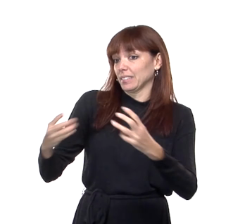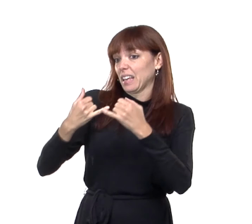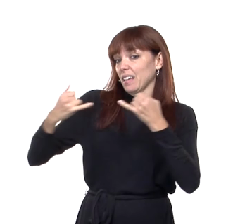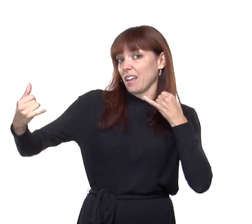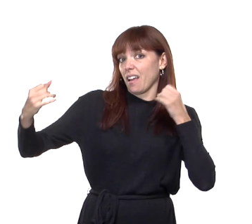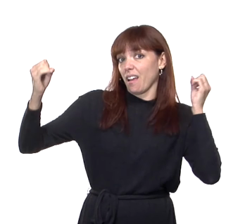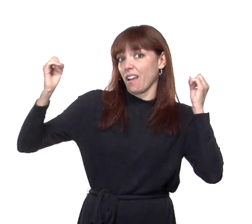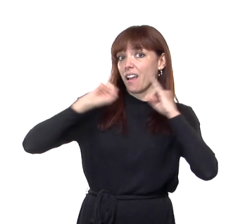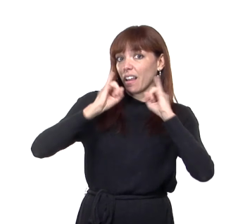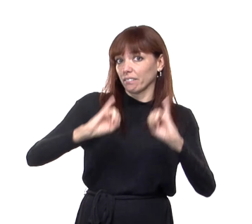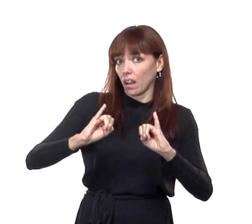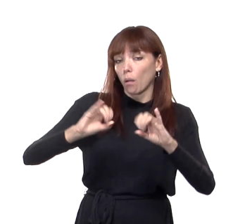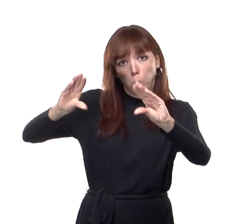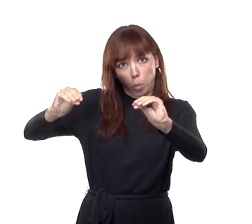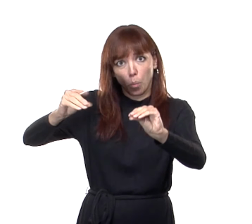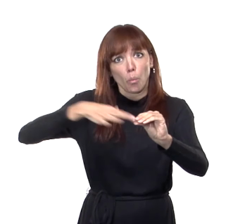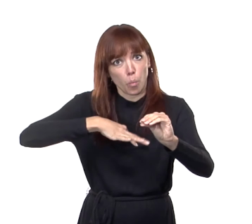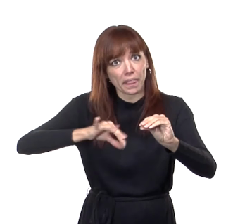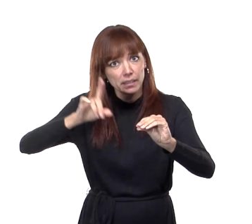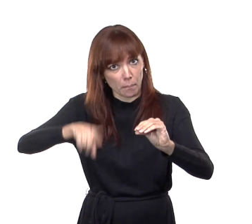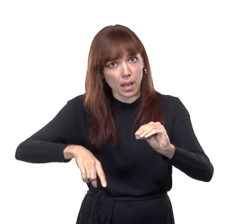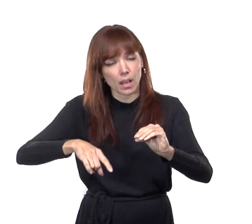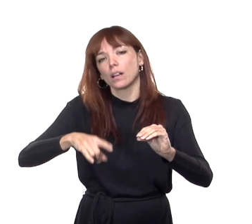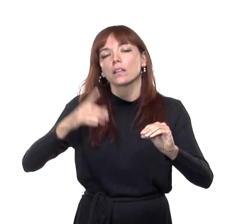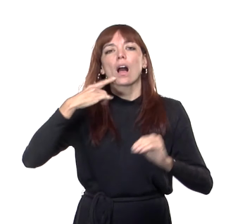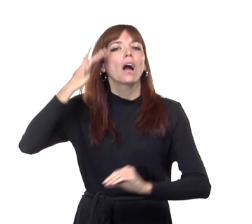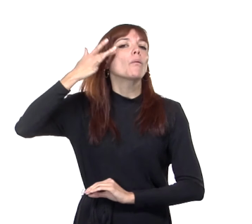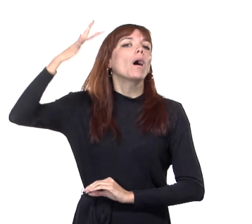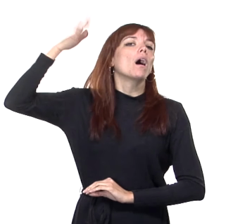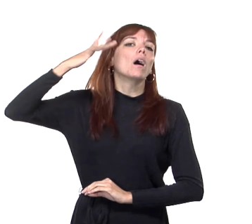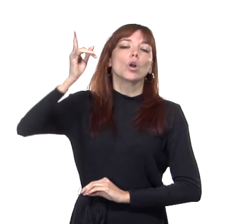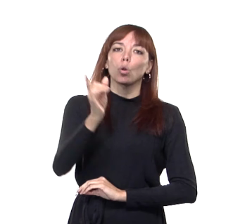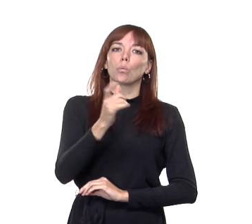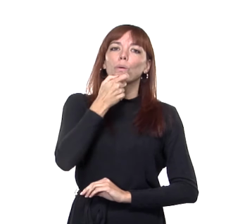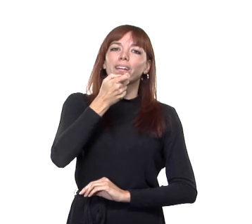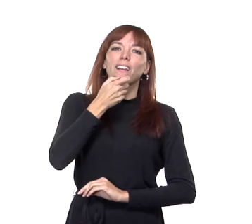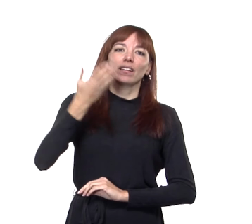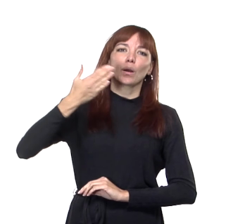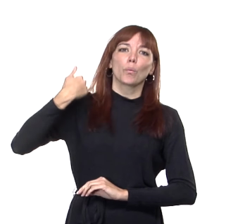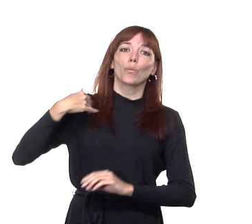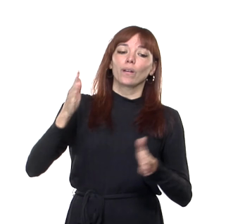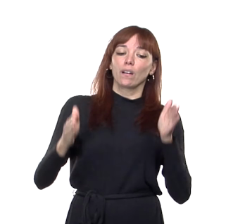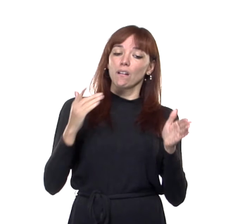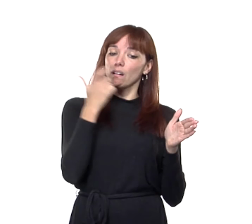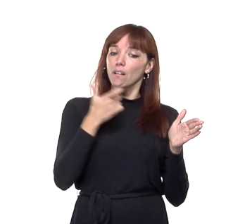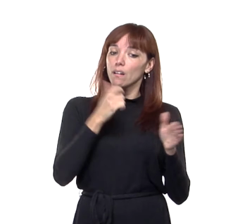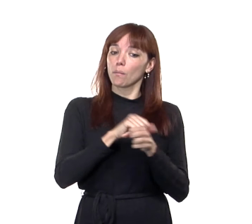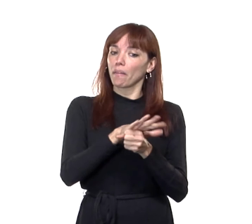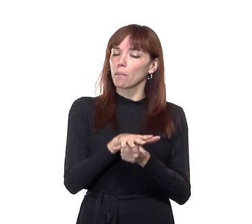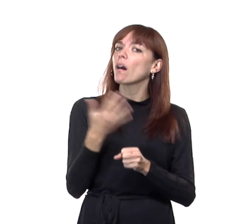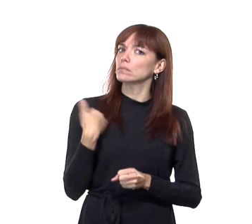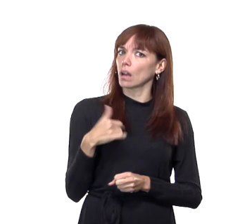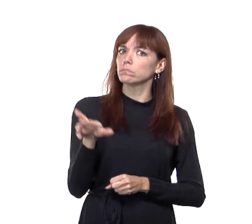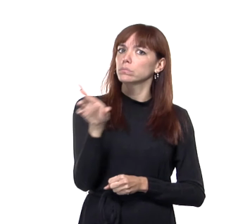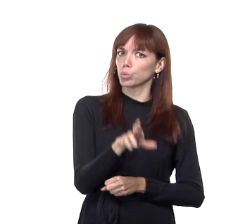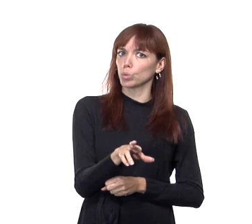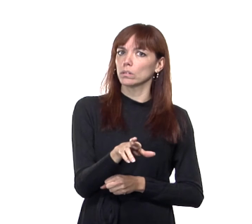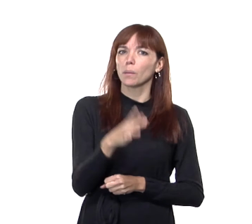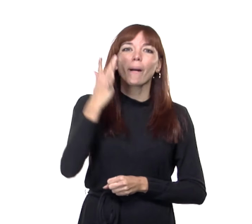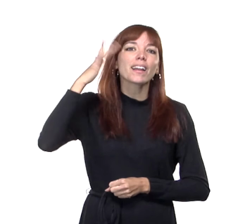tampoco es hipotético este tipo de ataques ya ha sucedido en inglaterra durante la pandemia y imaginaros estar en el